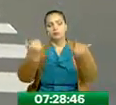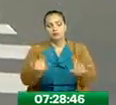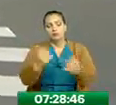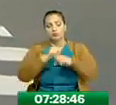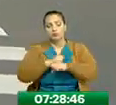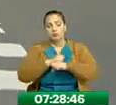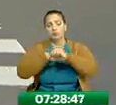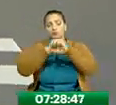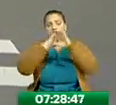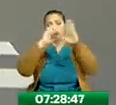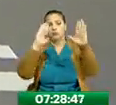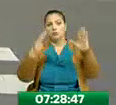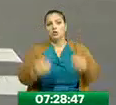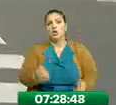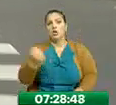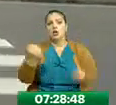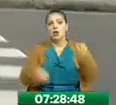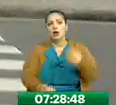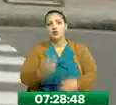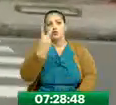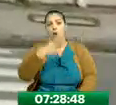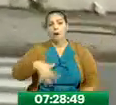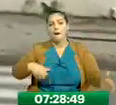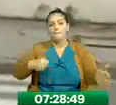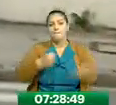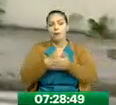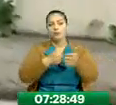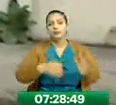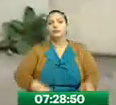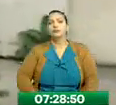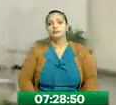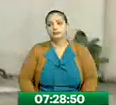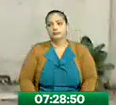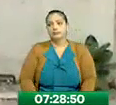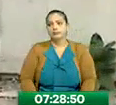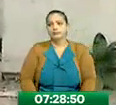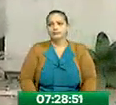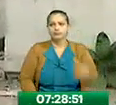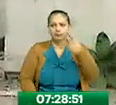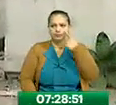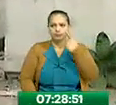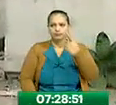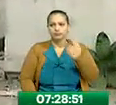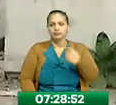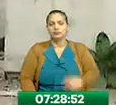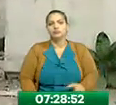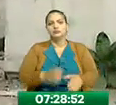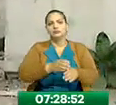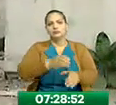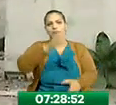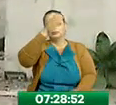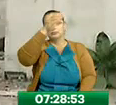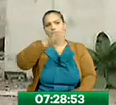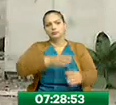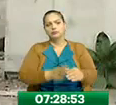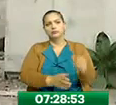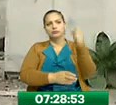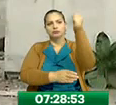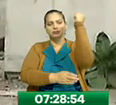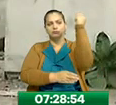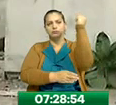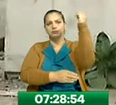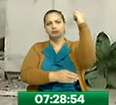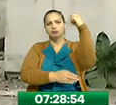este sector se encuentran sumamente preocupados, pues lo que estamos observando en imágenes, un poste de